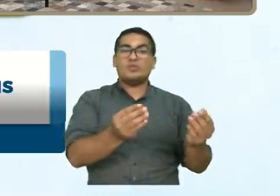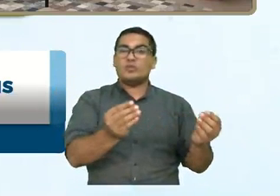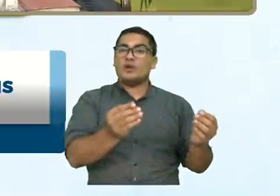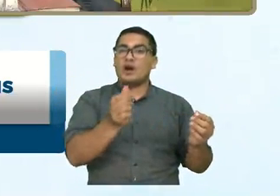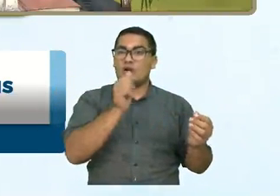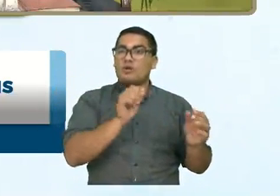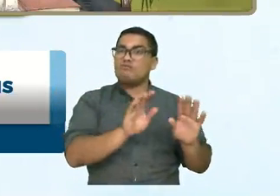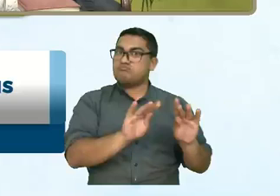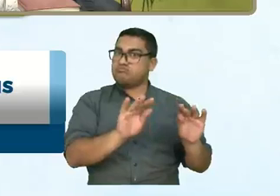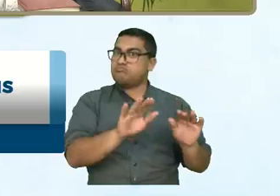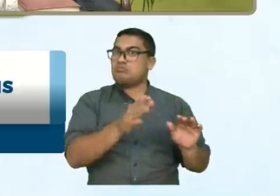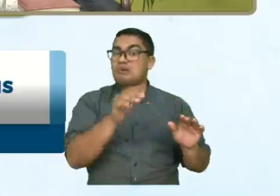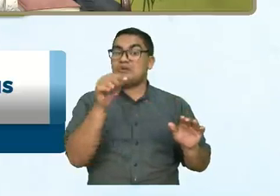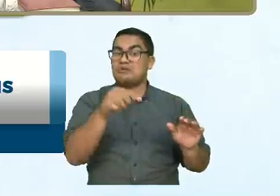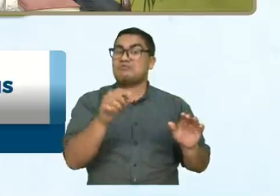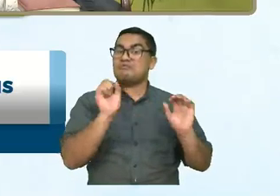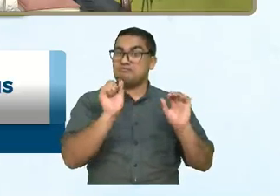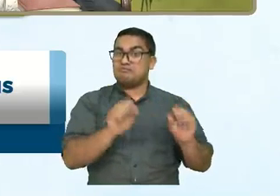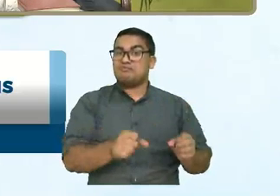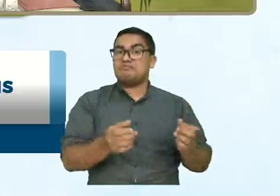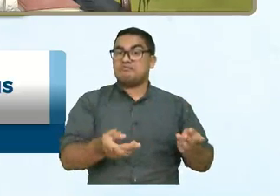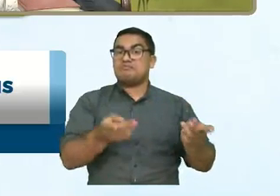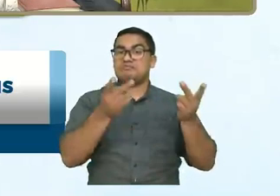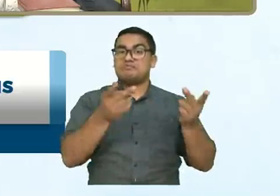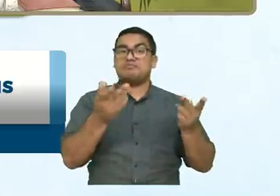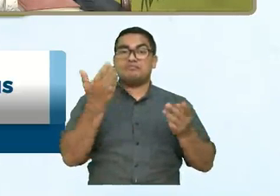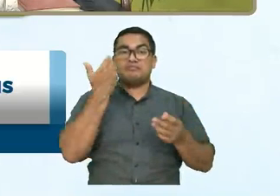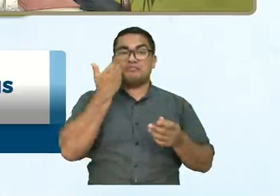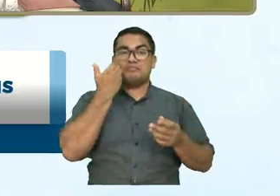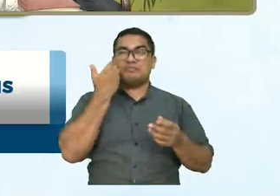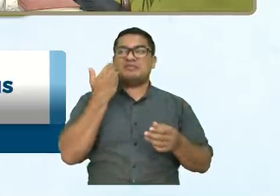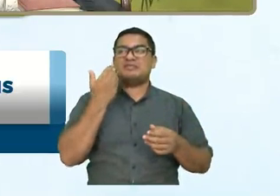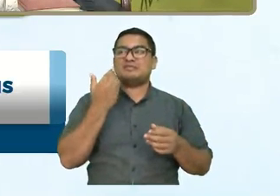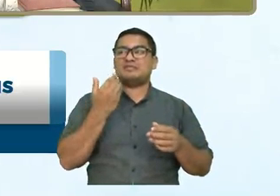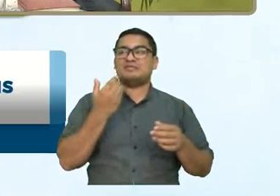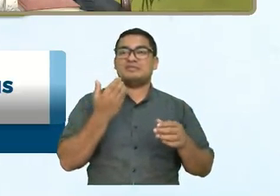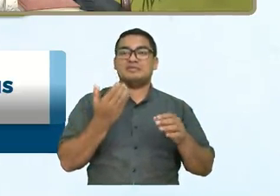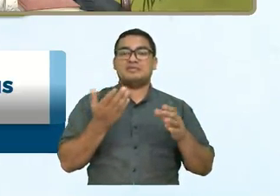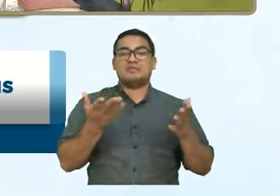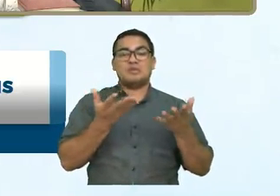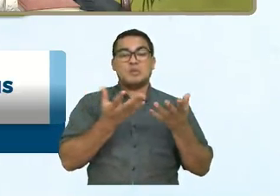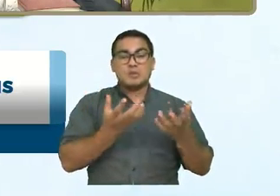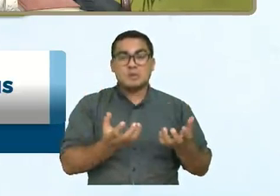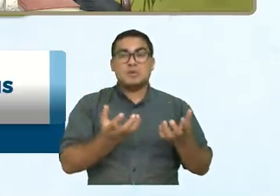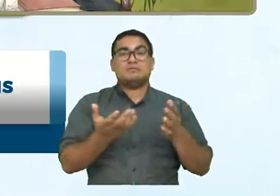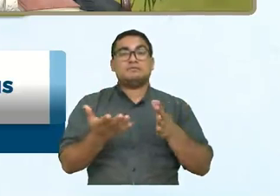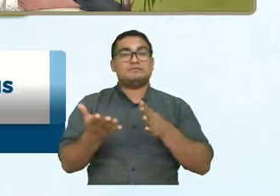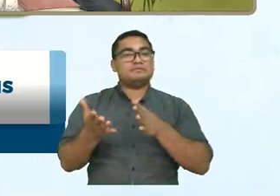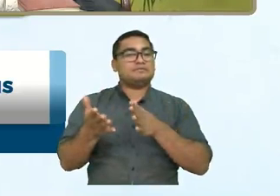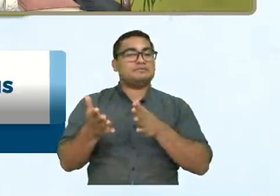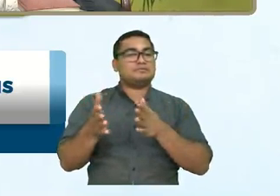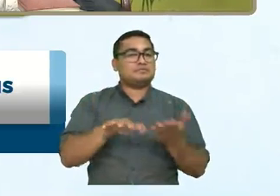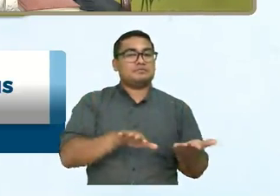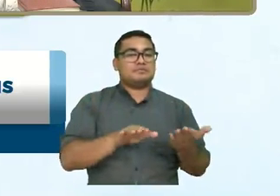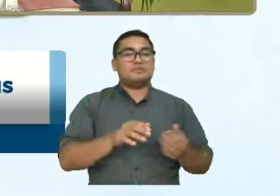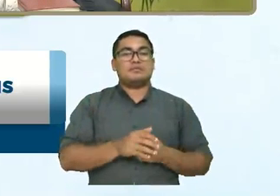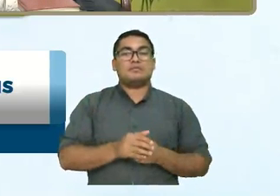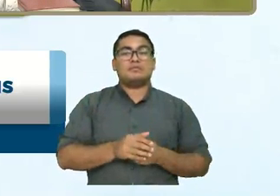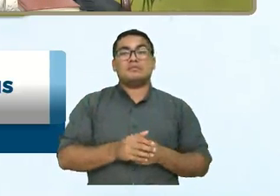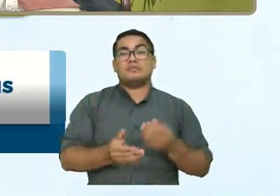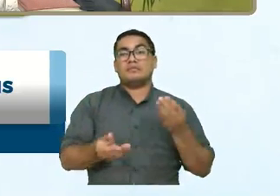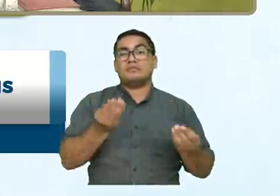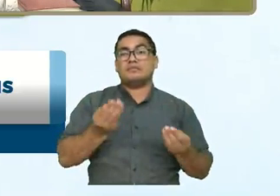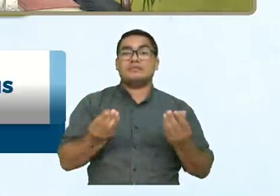sobrevivir. Ya cuando eso se seca, entonces ella es sensible y se destruye. Ah, ya muere. Eso depende de la